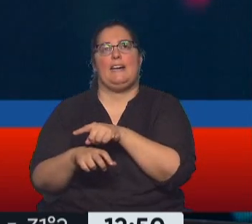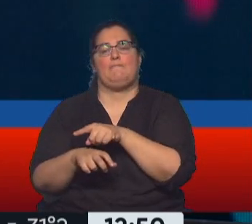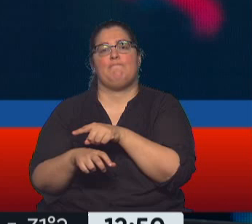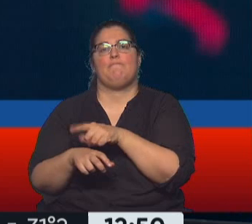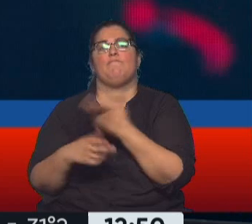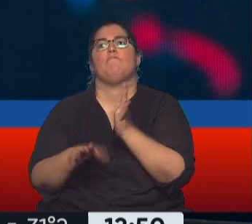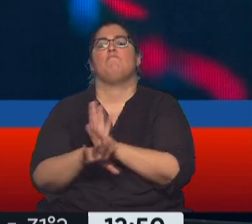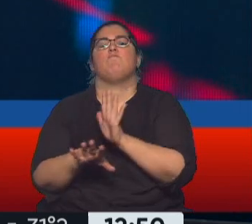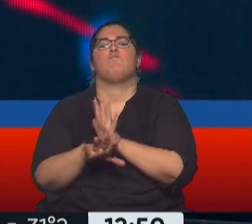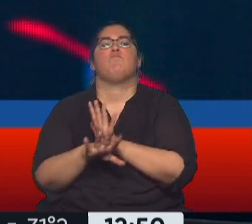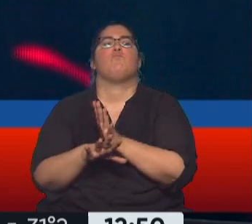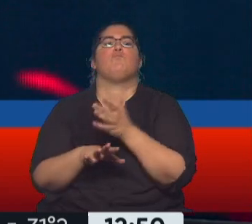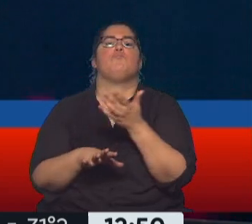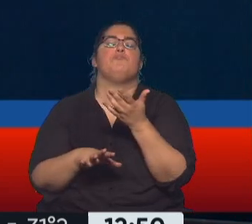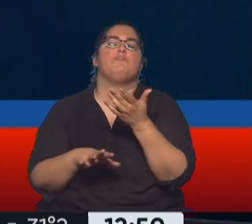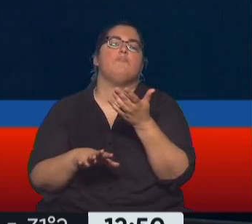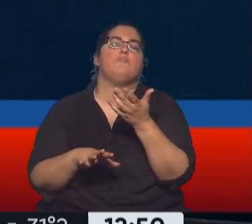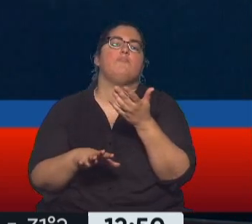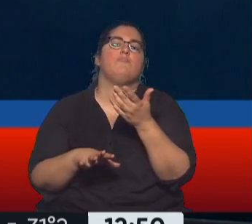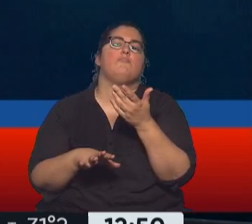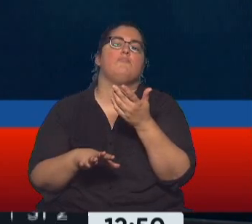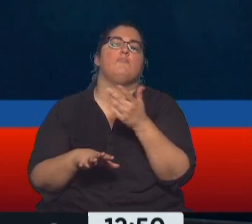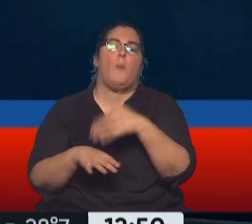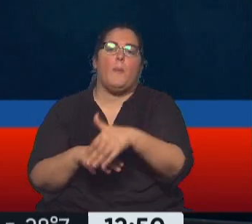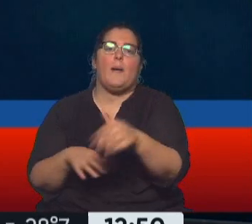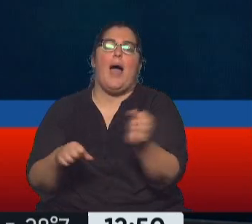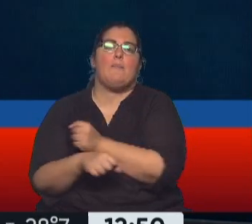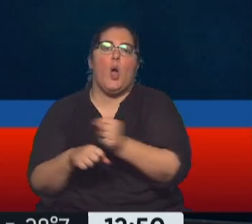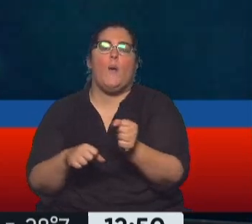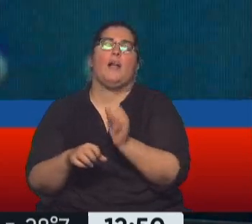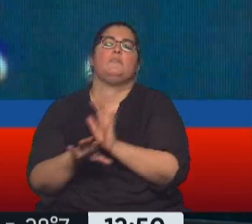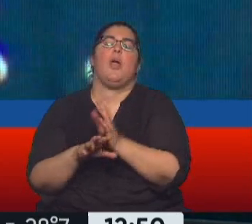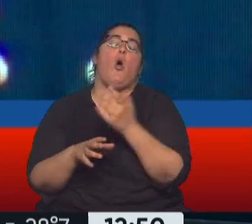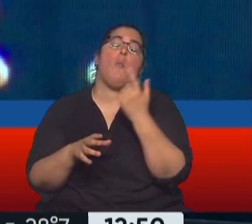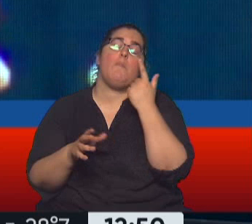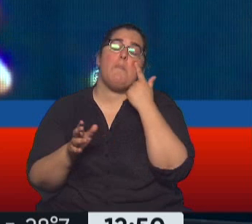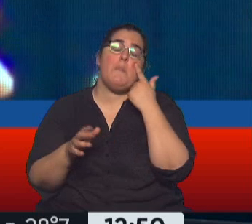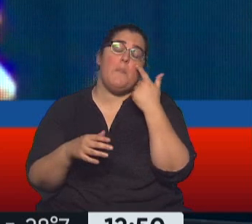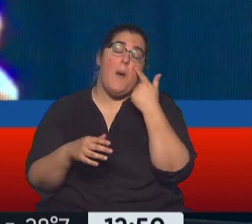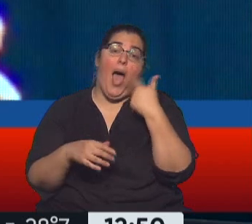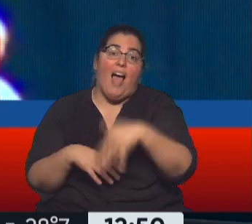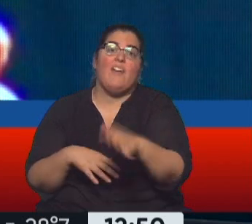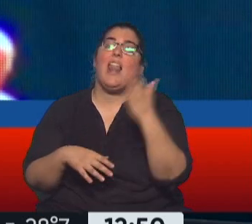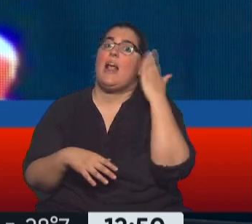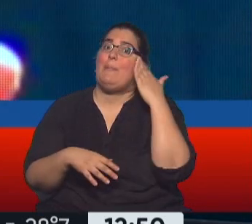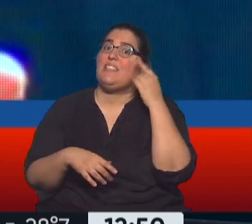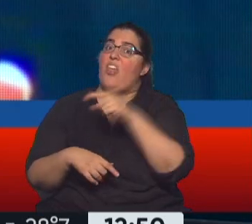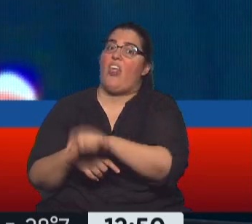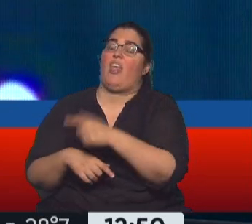se pone en juego o está por probarse la capacidad de Boric para llevar a cambio